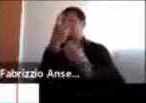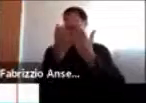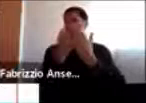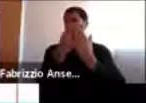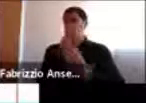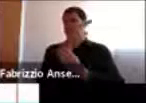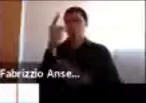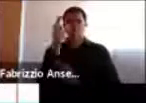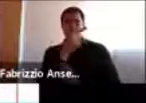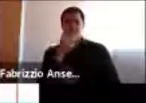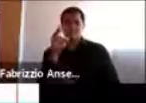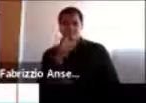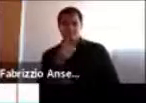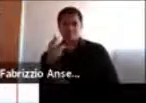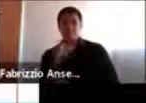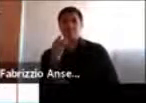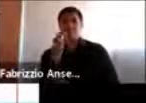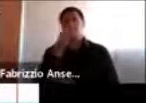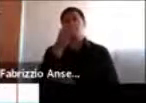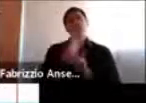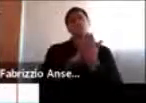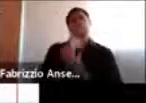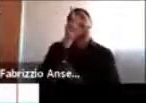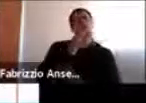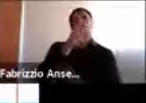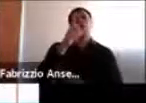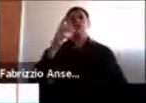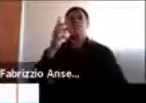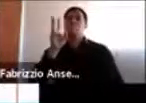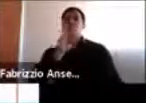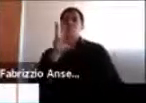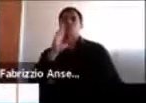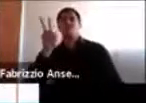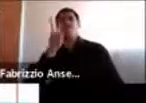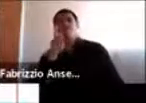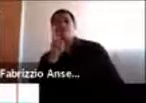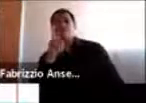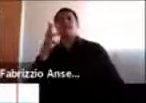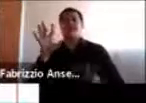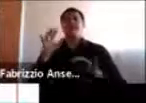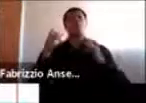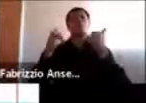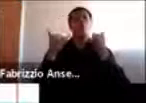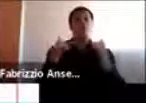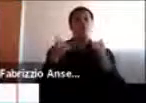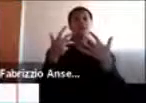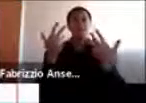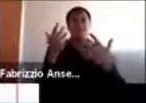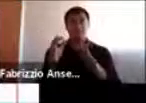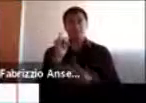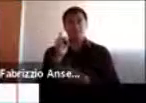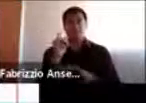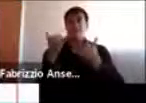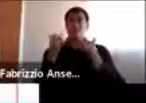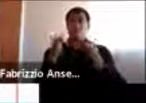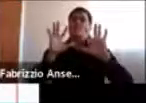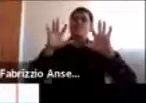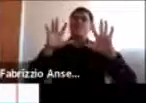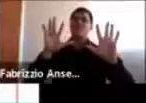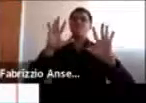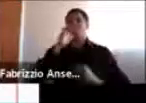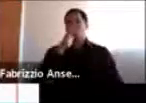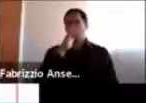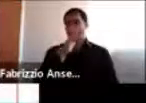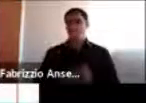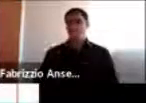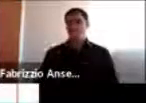depende de cada familia de las posibilidades de cada uno ya vamos a jugar y vamos a jugar diez minutos ya como